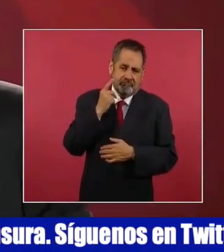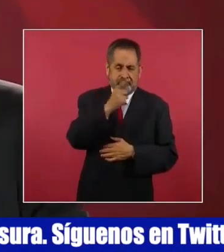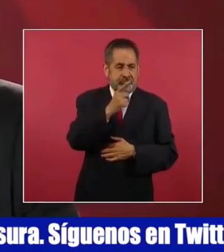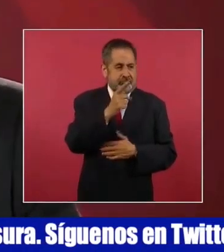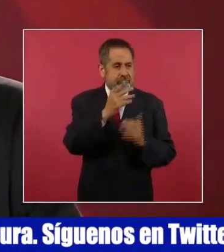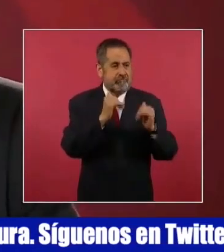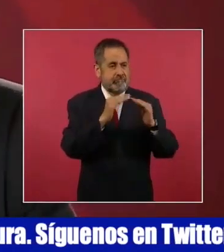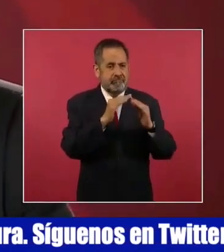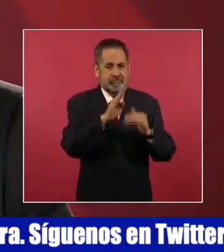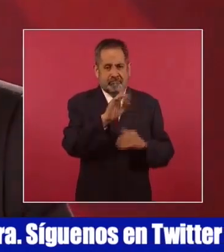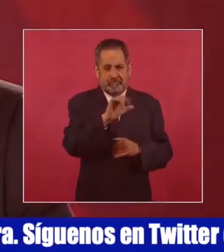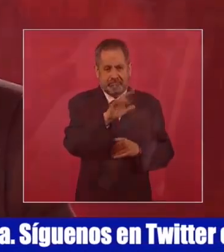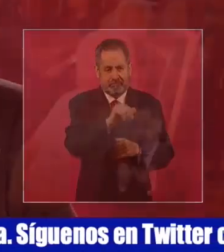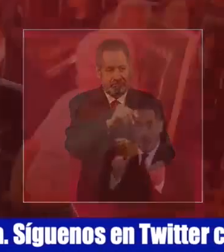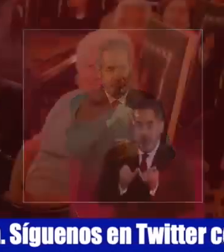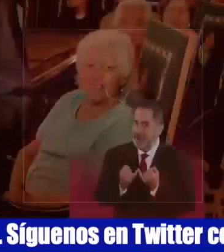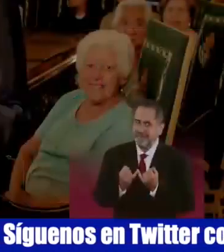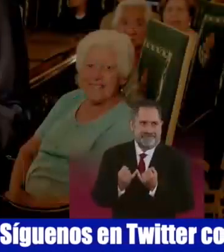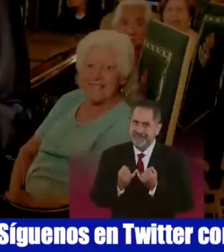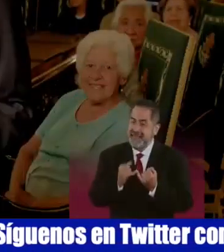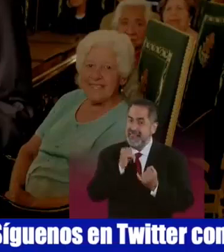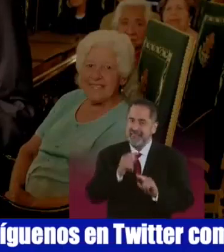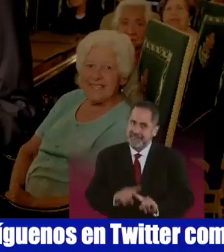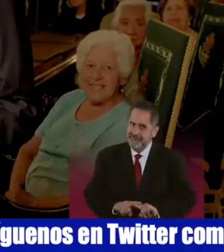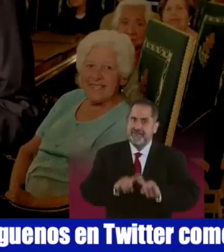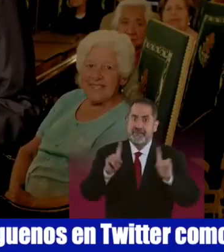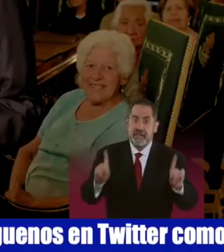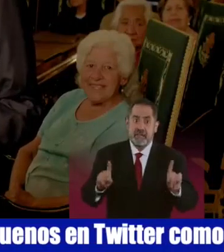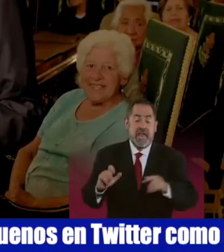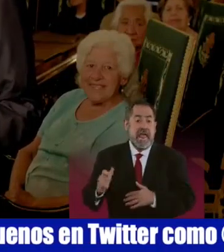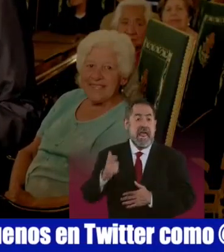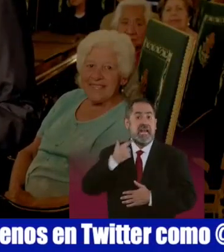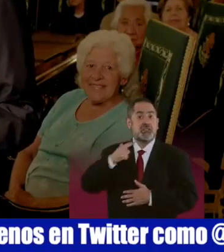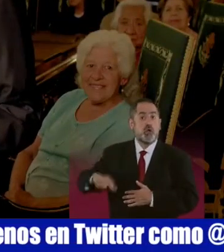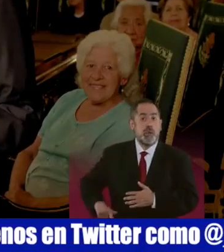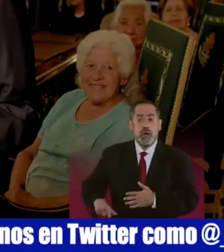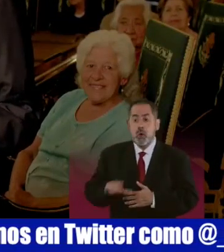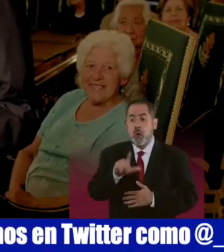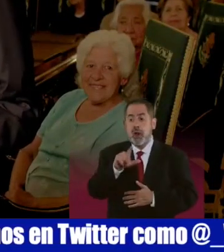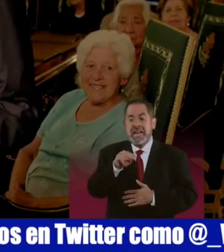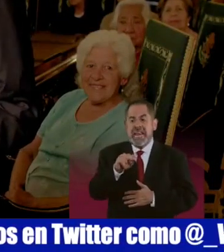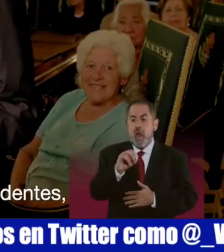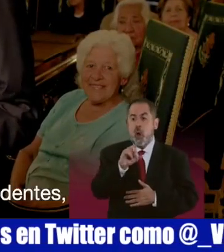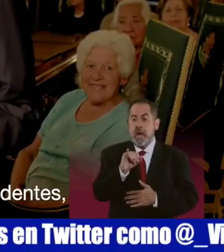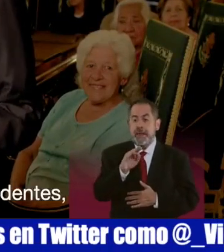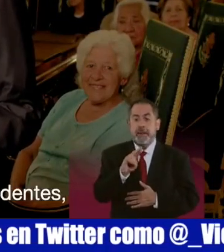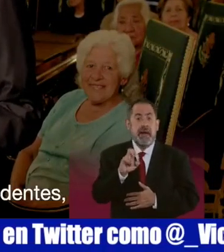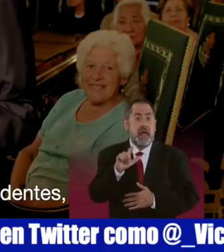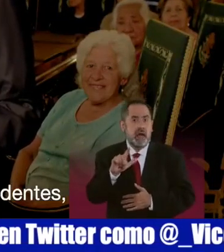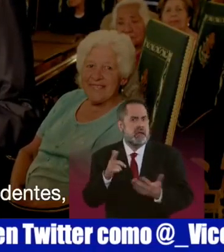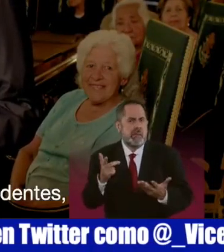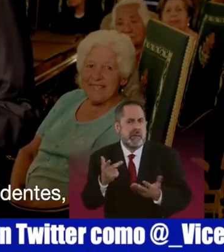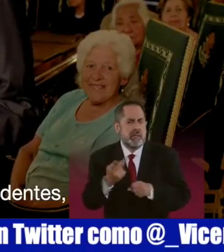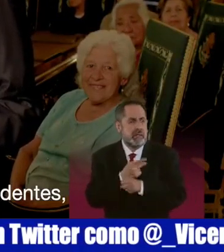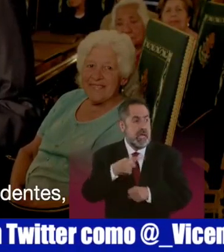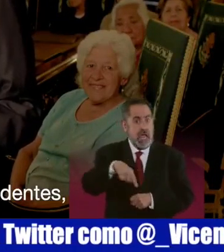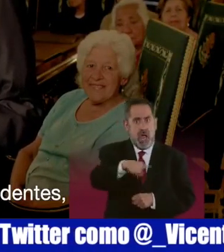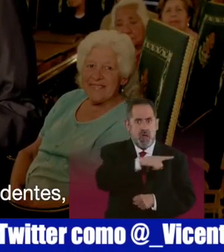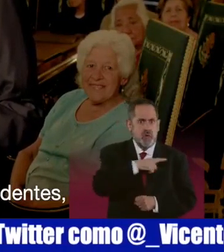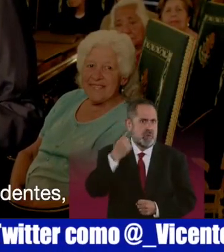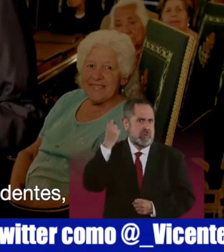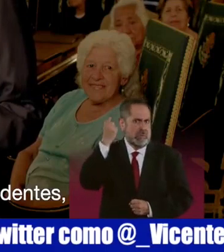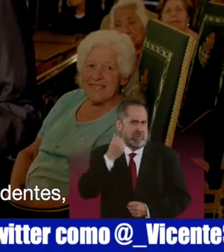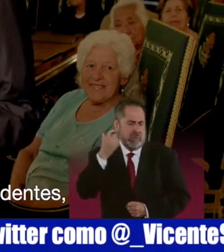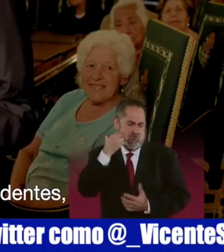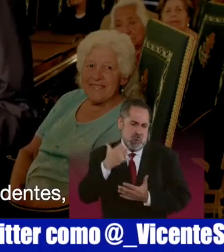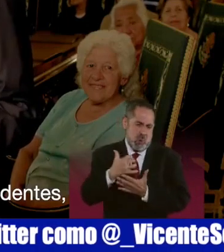una cuestión que hay que destacar es de que Andrés Manuel López Obrador ha superado en este sentido del apoyo a los adultos mayores su